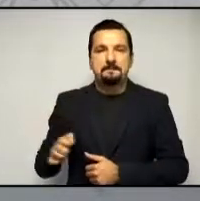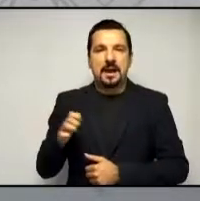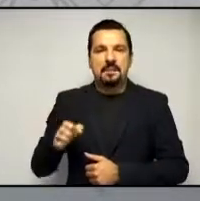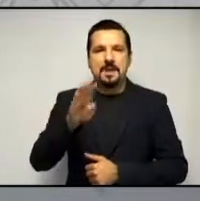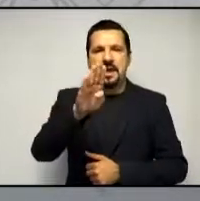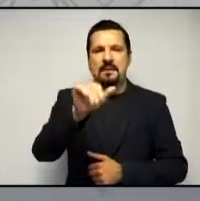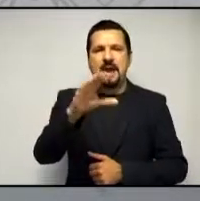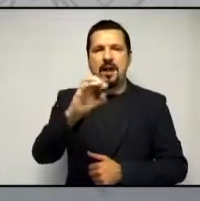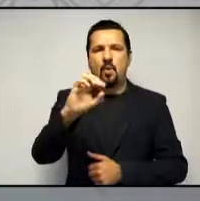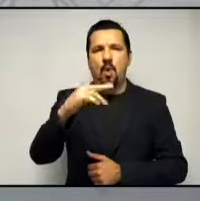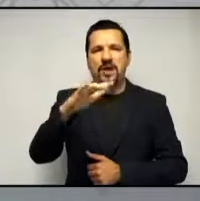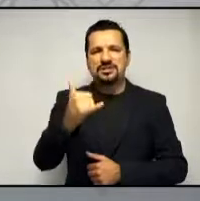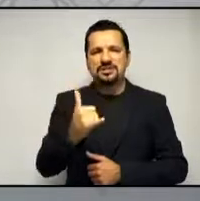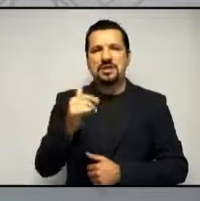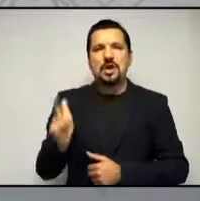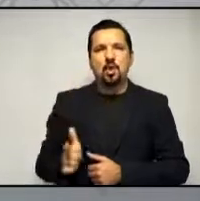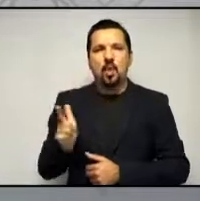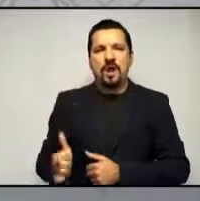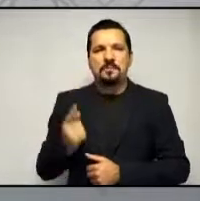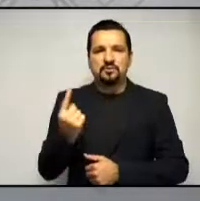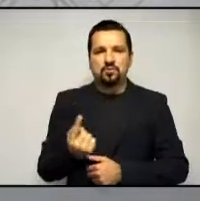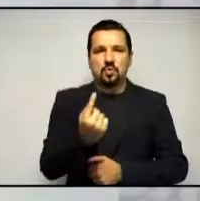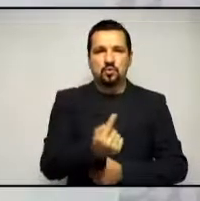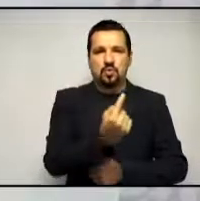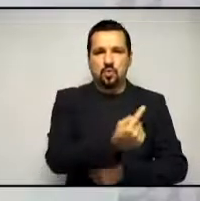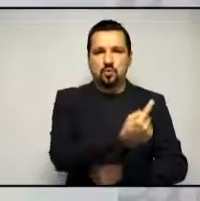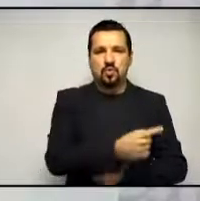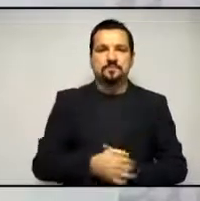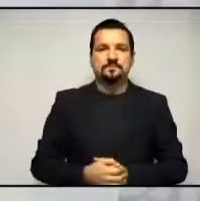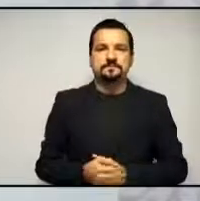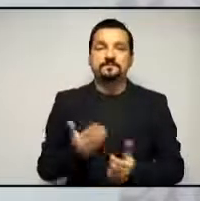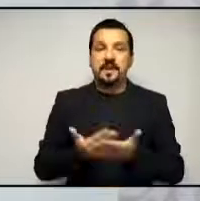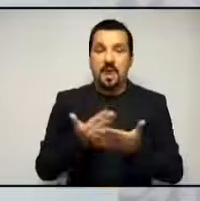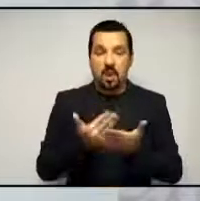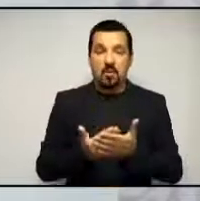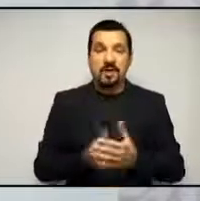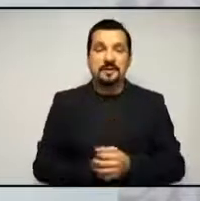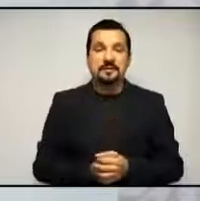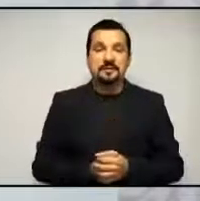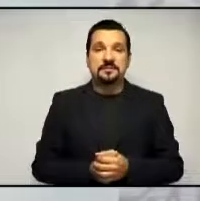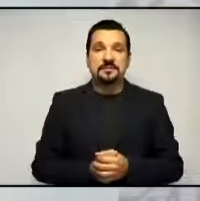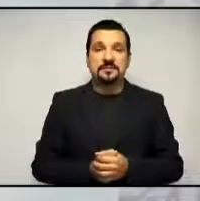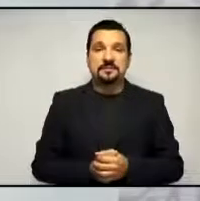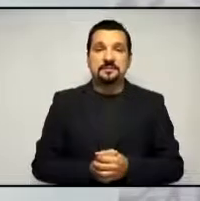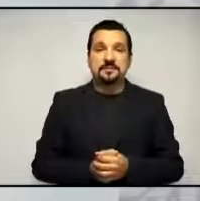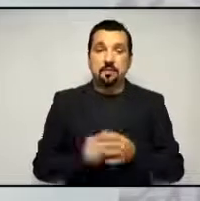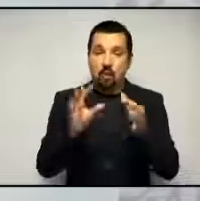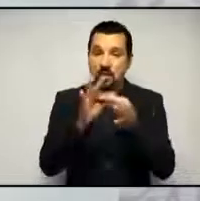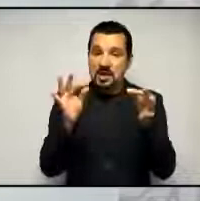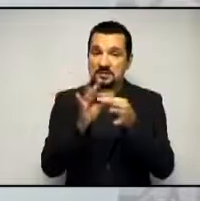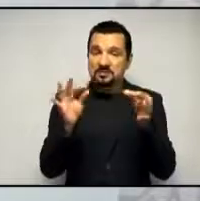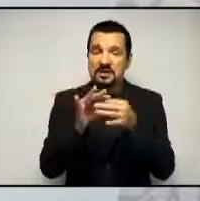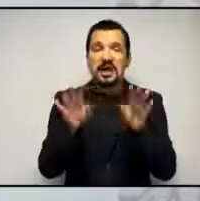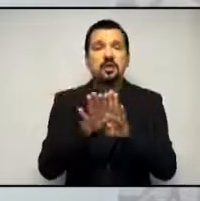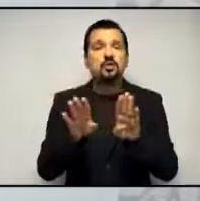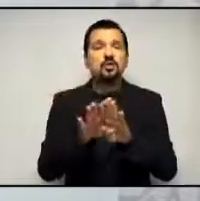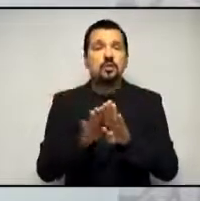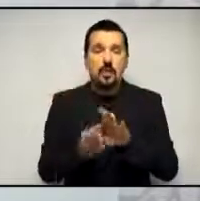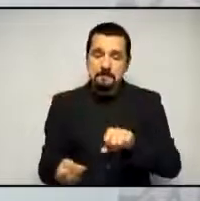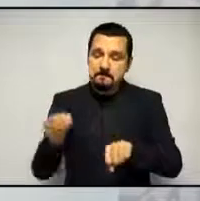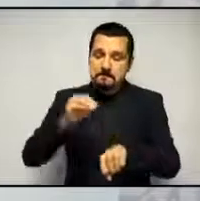uno cada uno ahora bien vamos a ahora te voy a dar a conocer cómo debes de